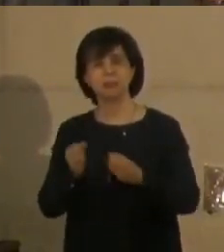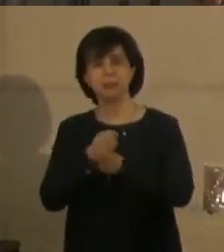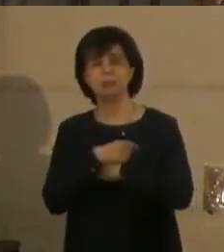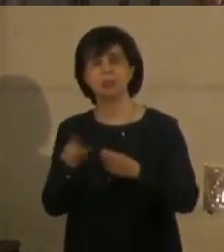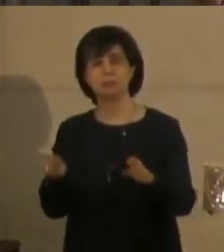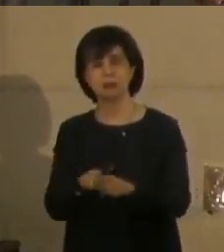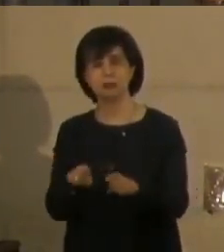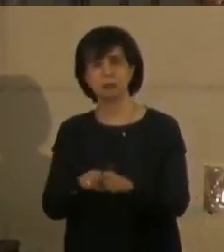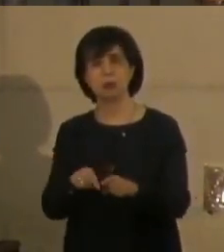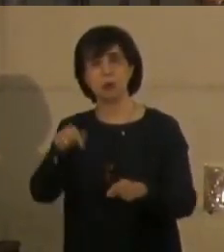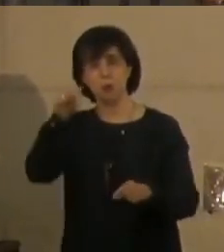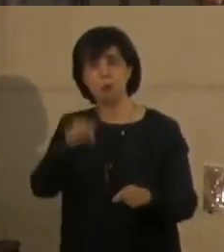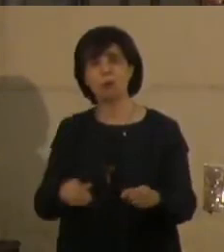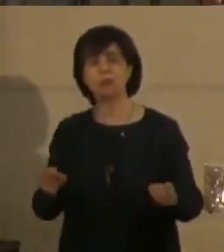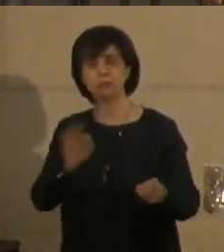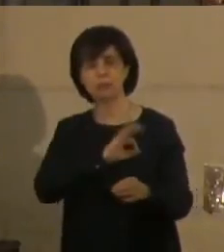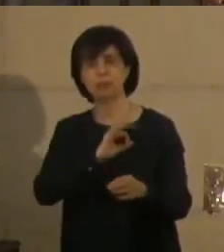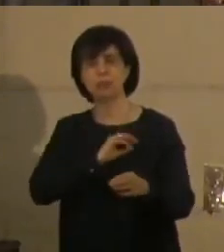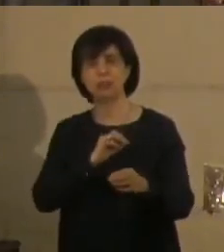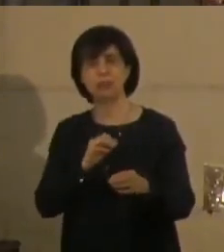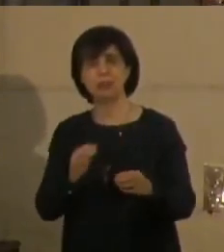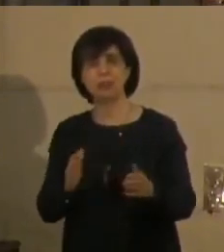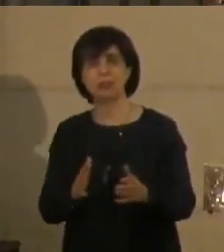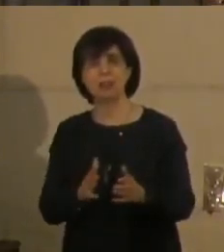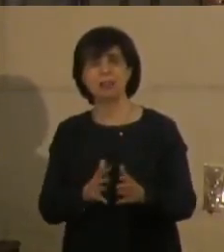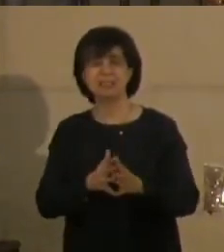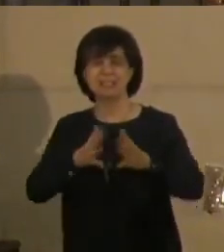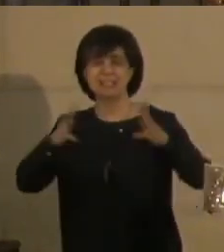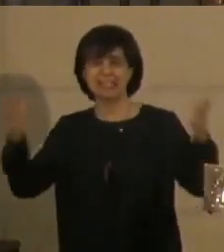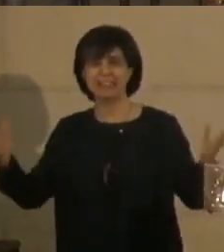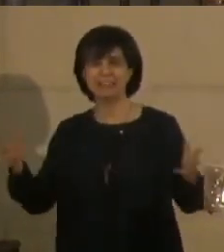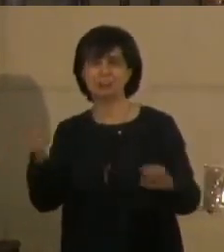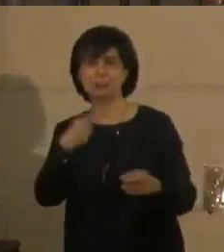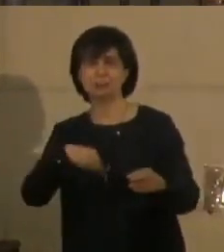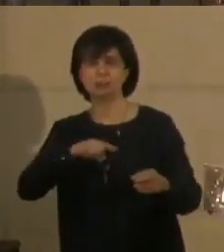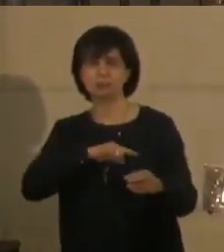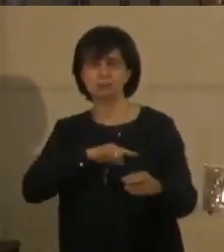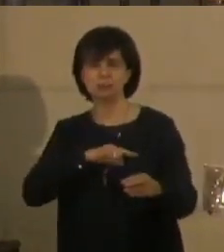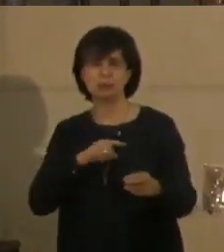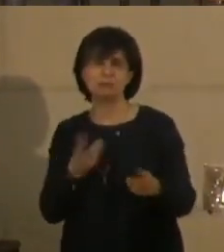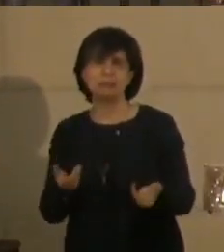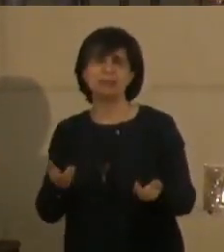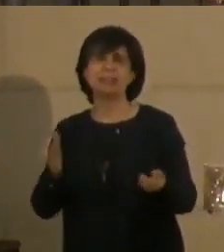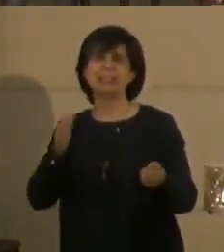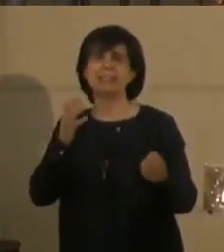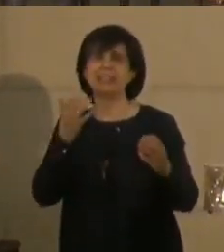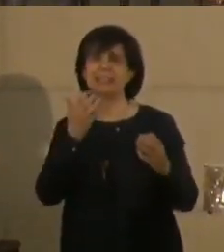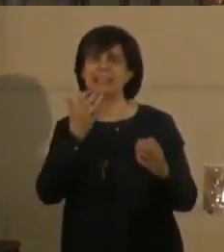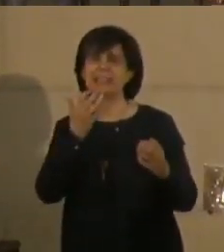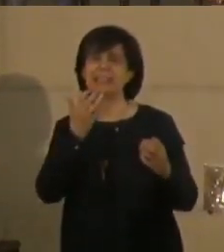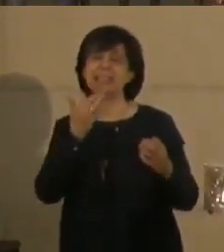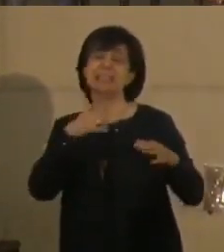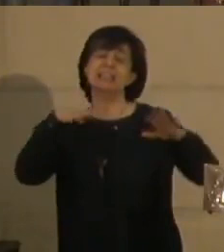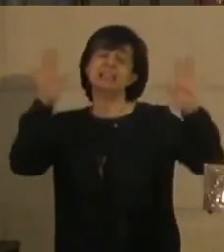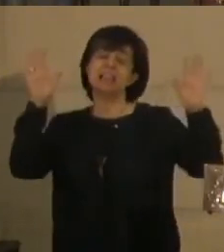hermanos, hoy el Señor es grande con nosotros, perseguidos, a lo mejor no entendidos por mucha